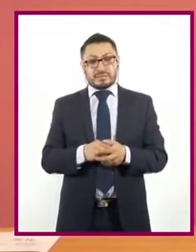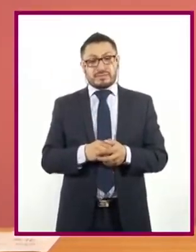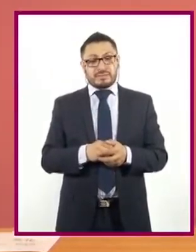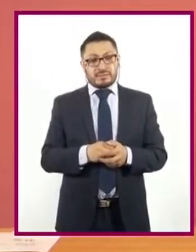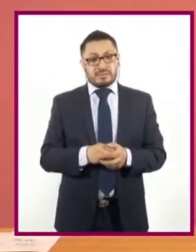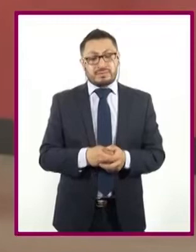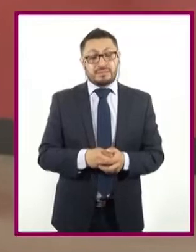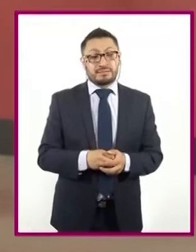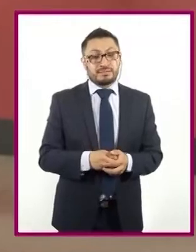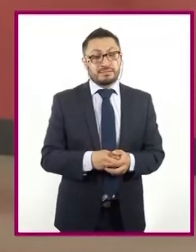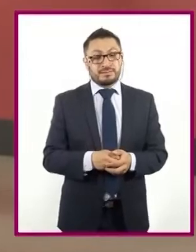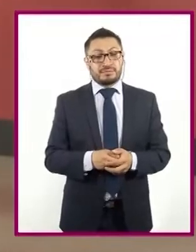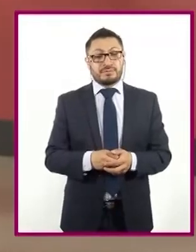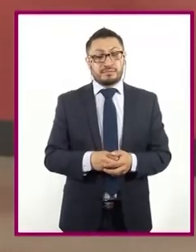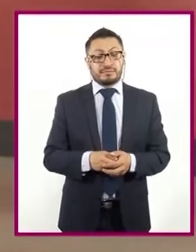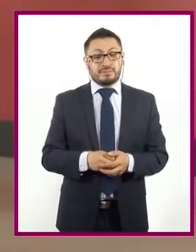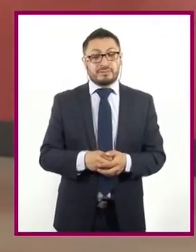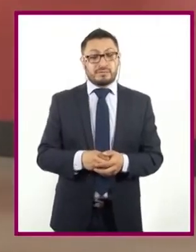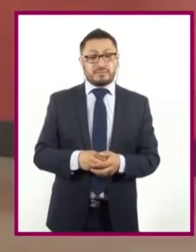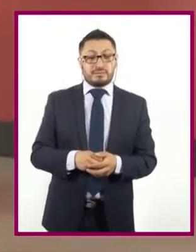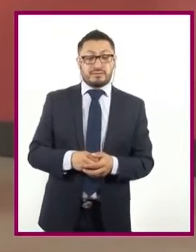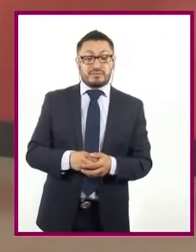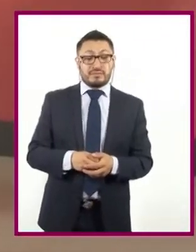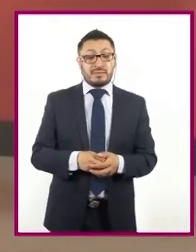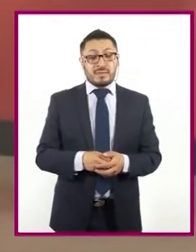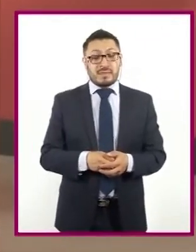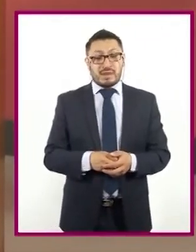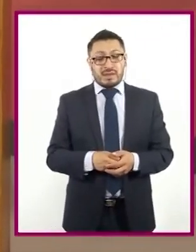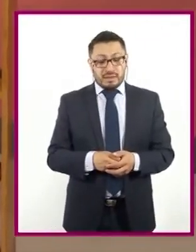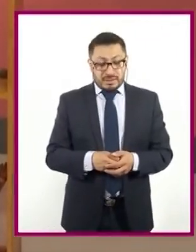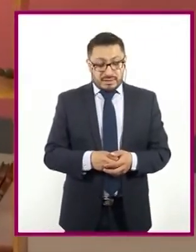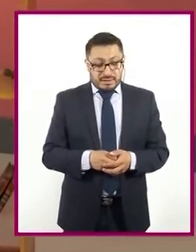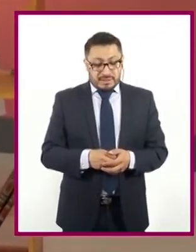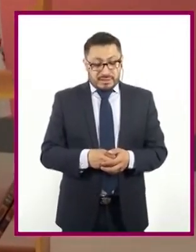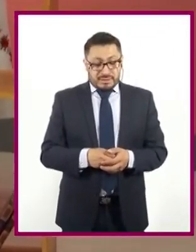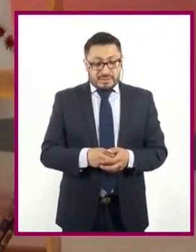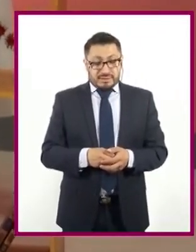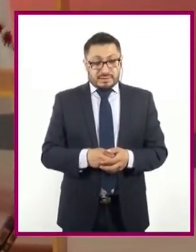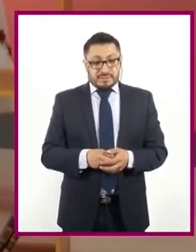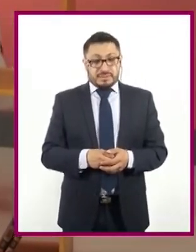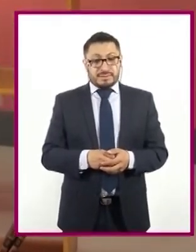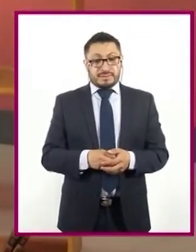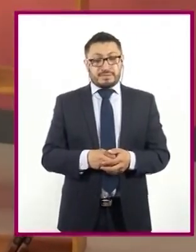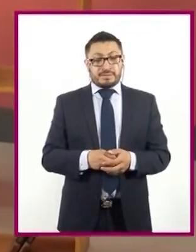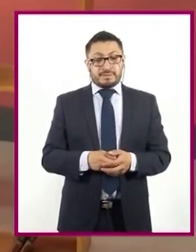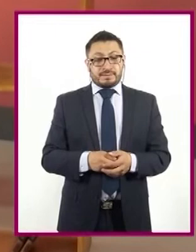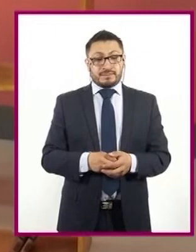Muy bien. Déjame observo. Pues